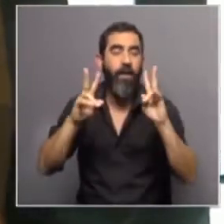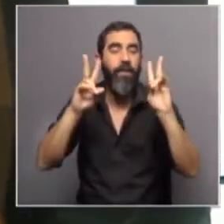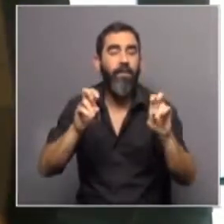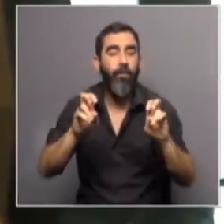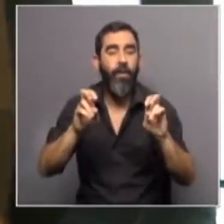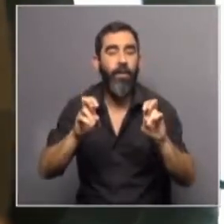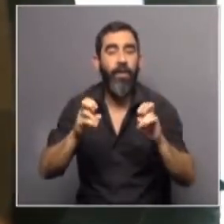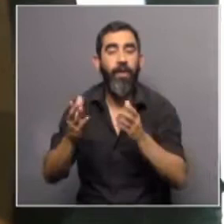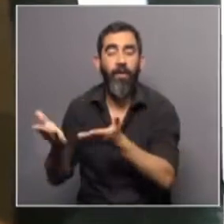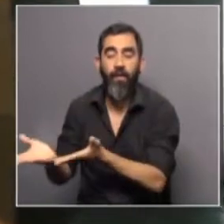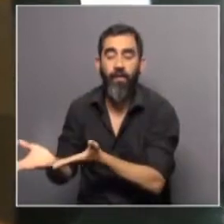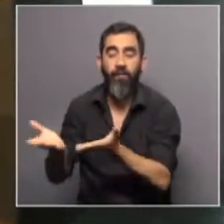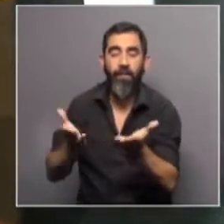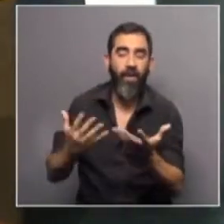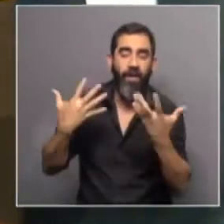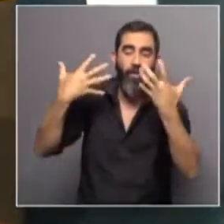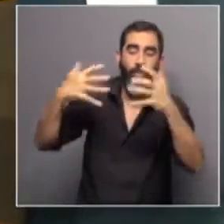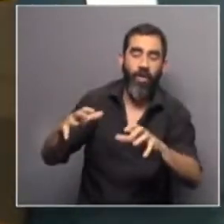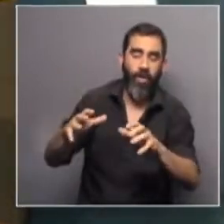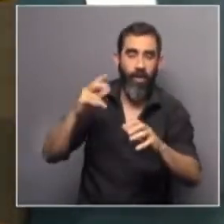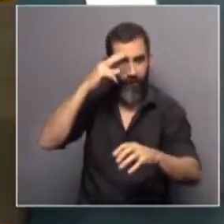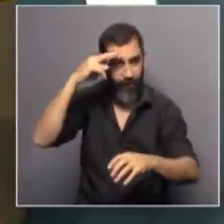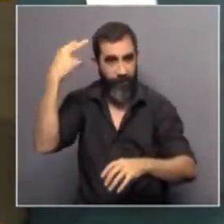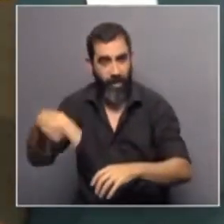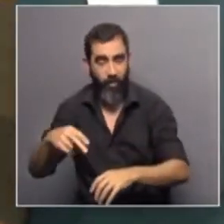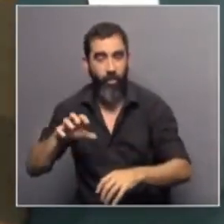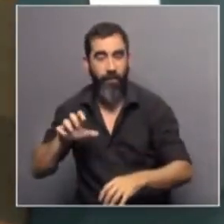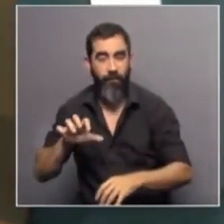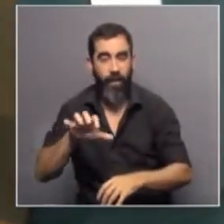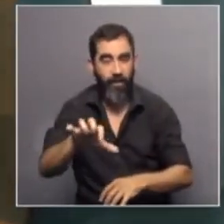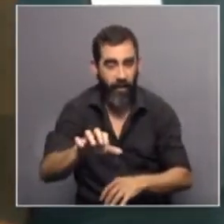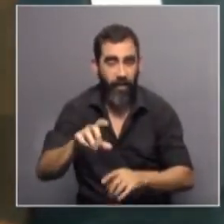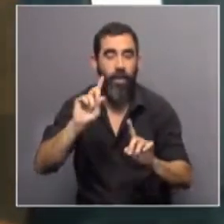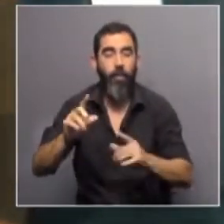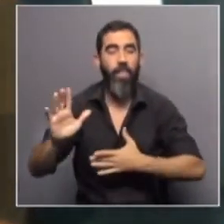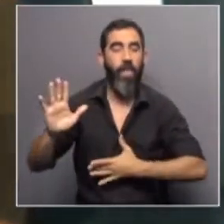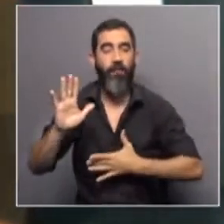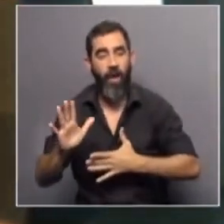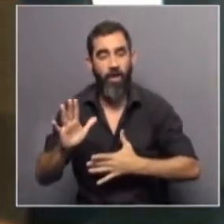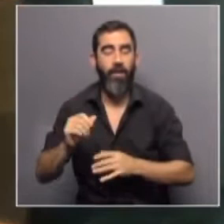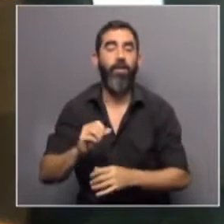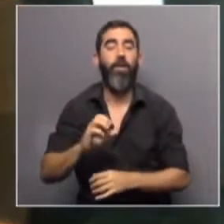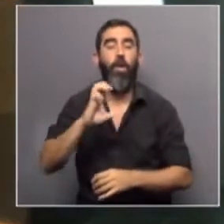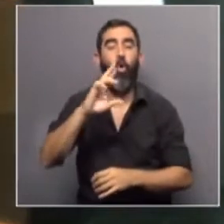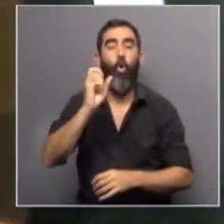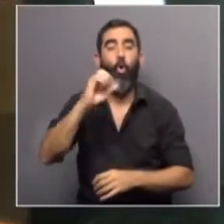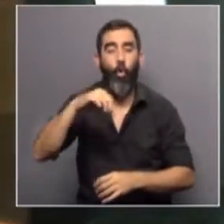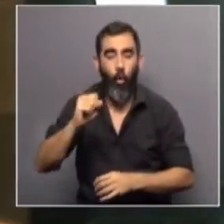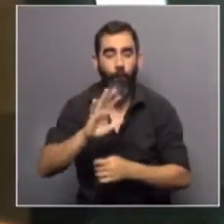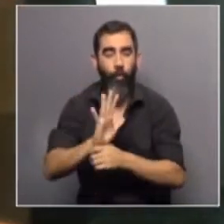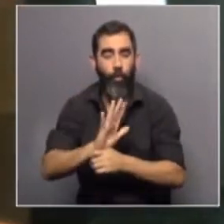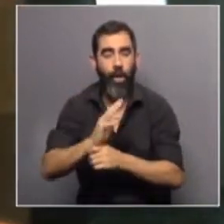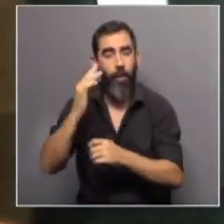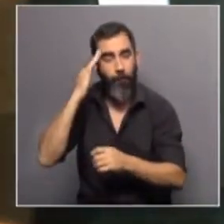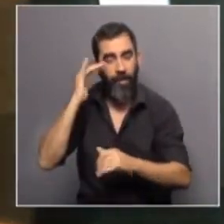las invitadas indeseables de cada verano, las cianobacterias, y de danza, cronobiología y mentes en